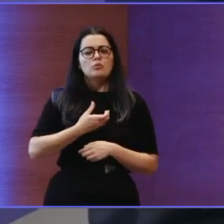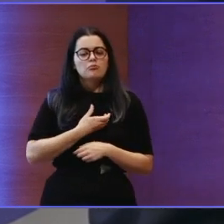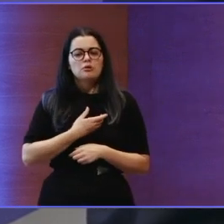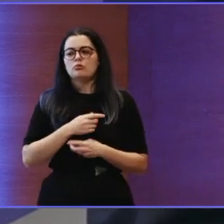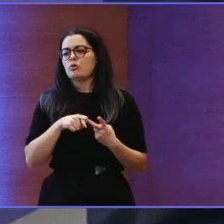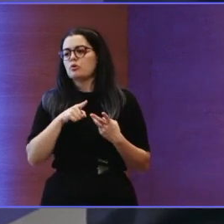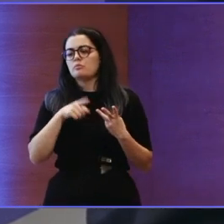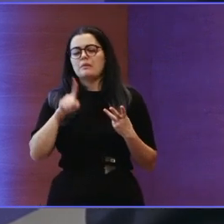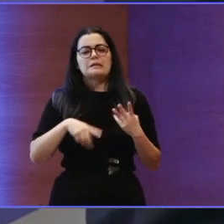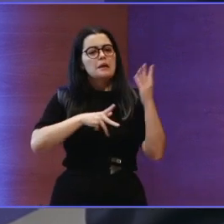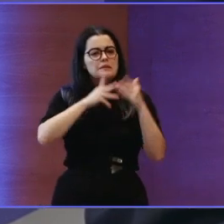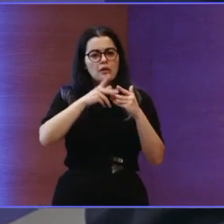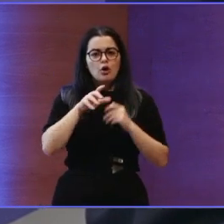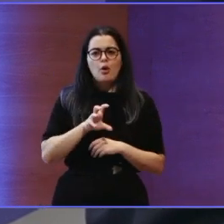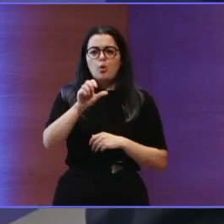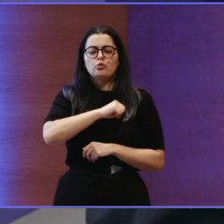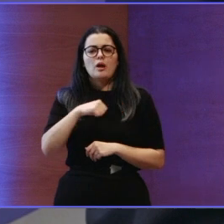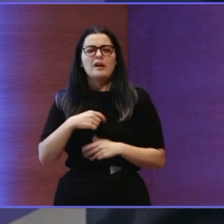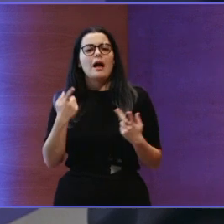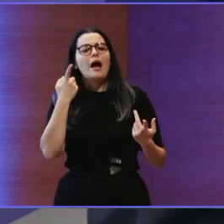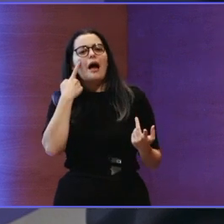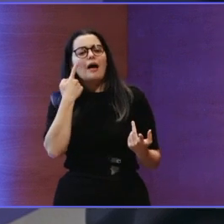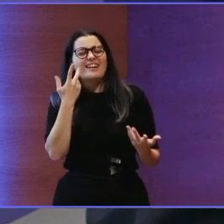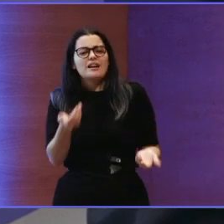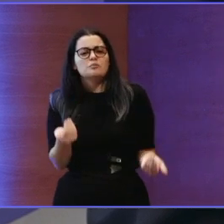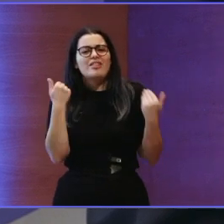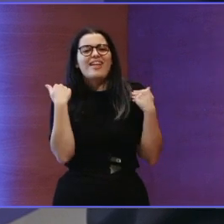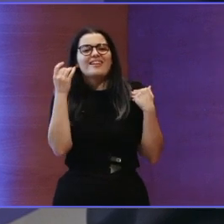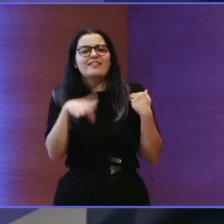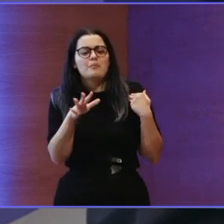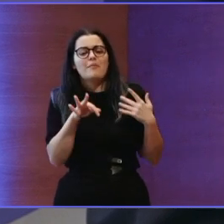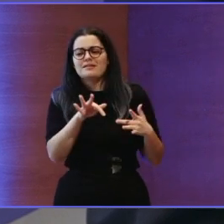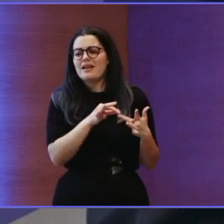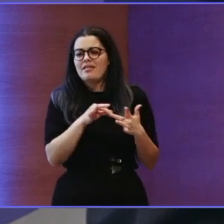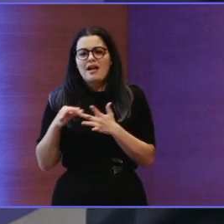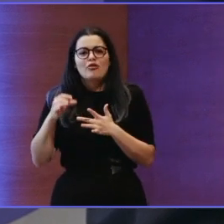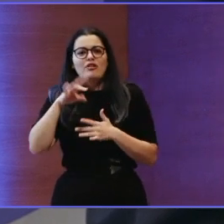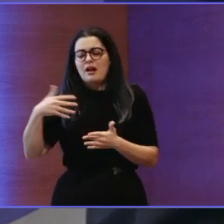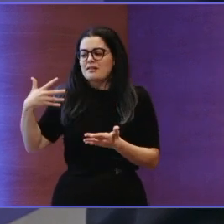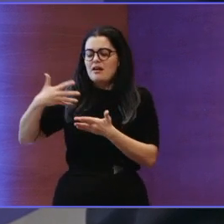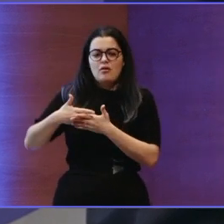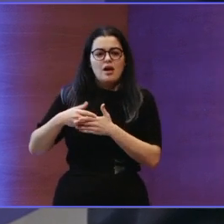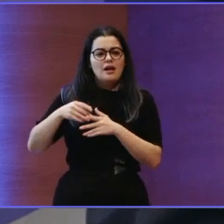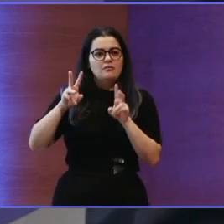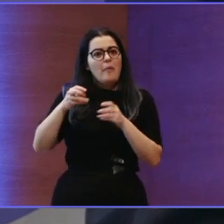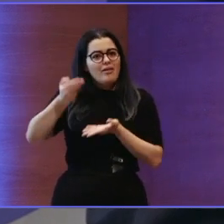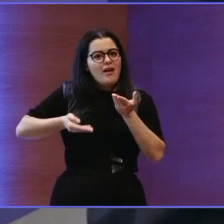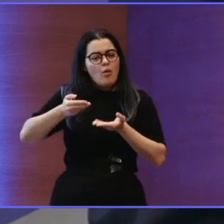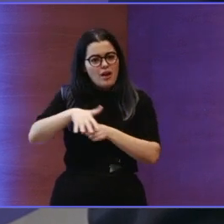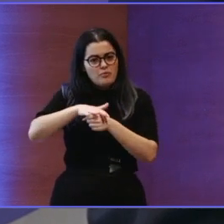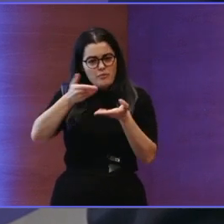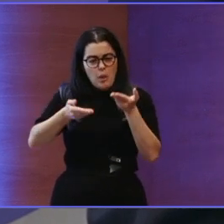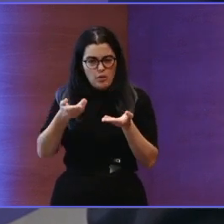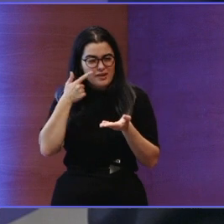desde la administración autonómica qué responsabilización y qué liderazgo ha habido en materia de de evaluación Entonces yo creo